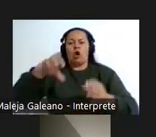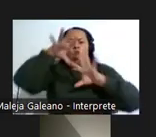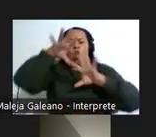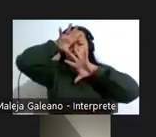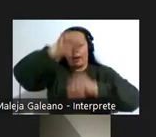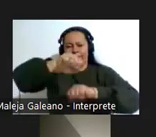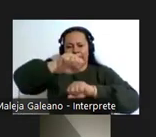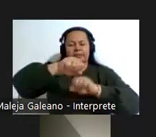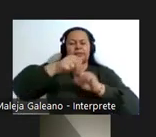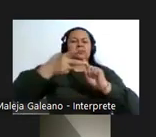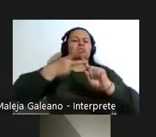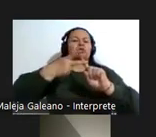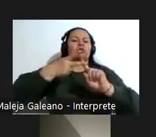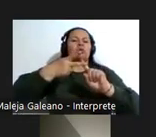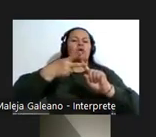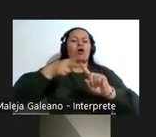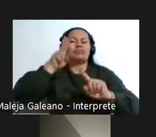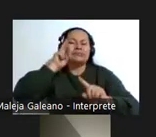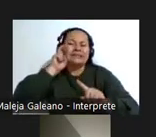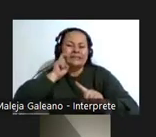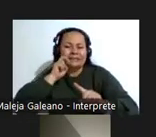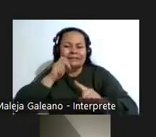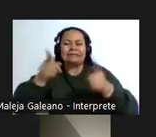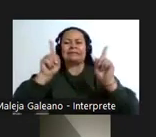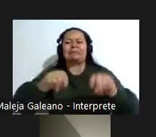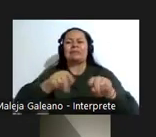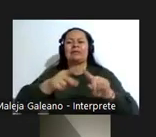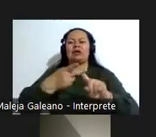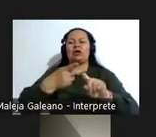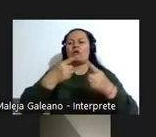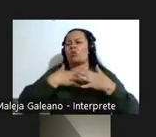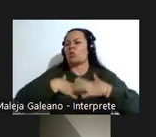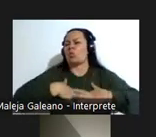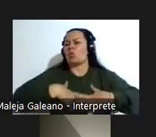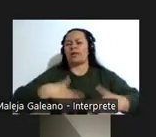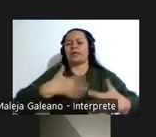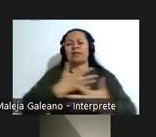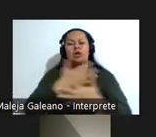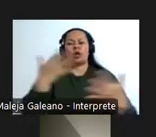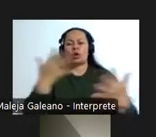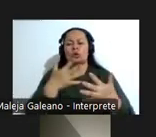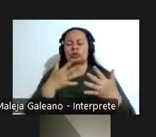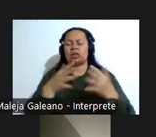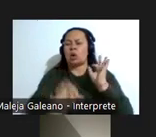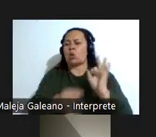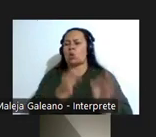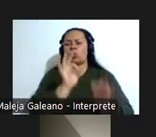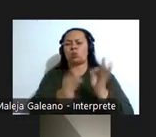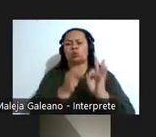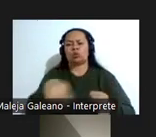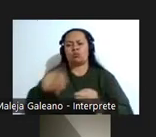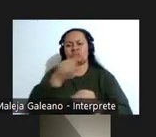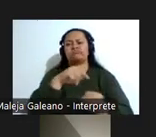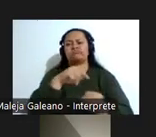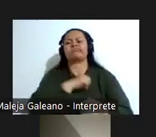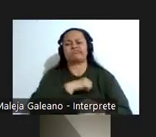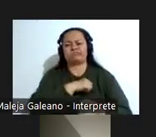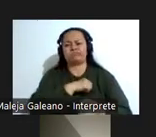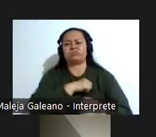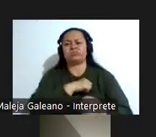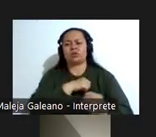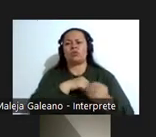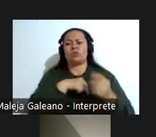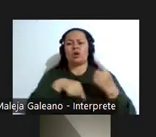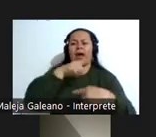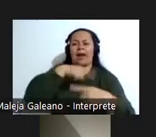capacitismo o el sexismo o cualquier otra cantidad de injusticias que hay alrededor de ese